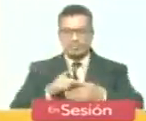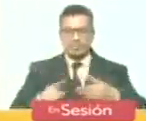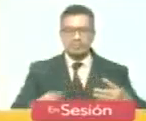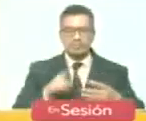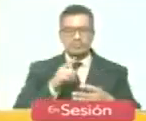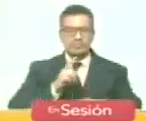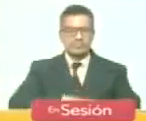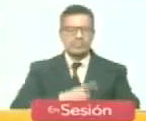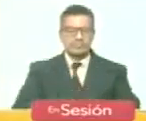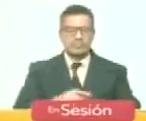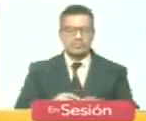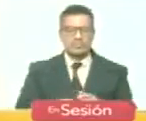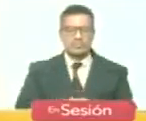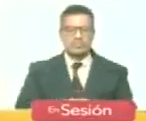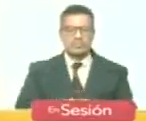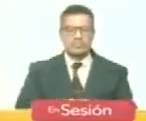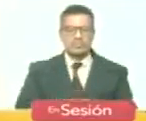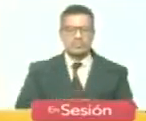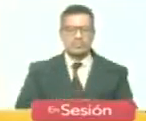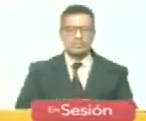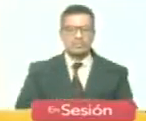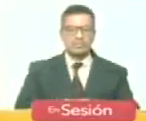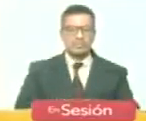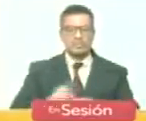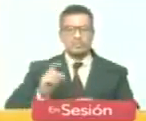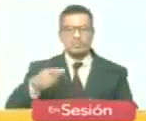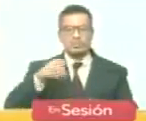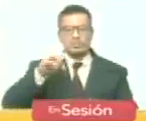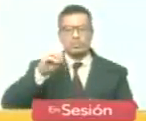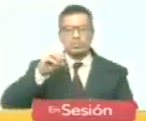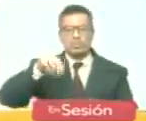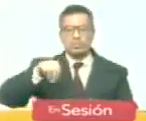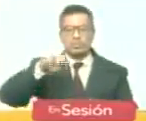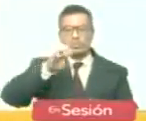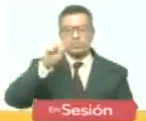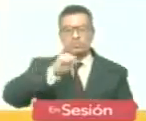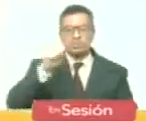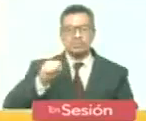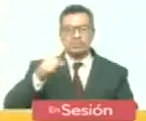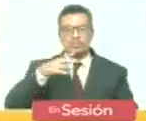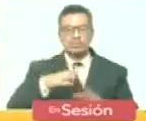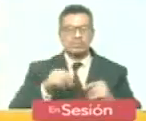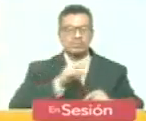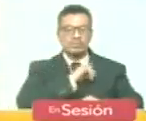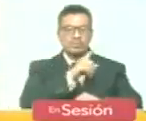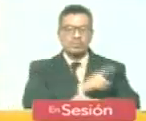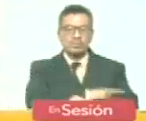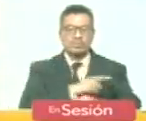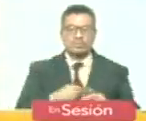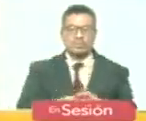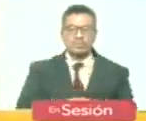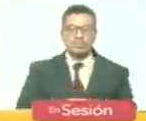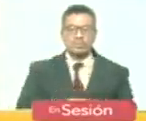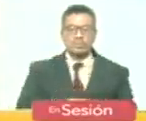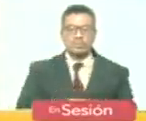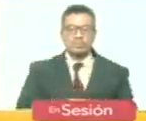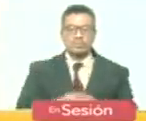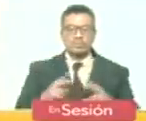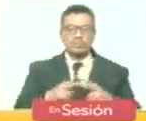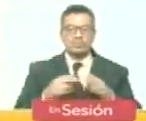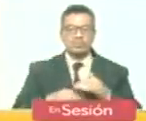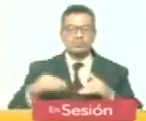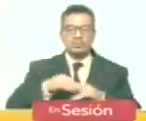tiempo de Juan Vicente Gómez. Se planteó que unificar toda la fuerza y se montó el